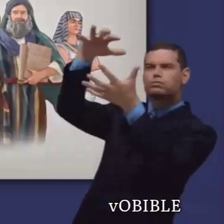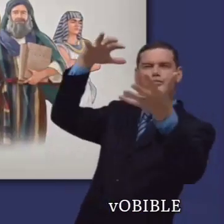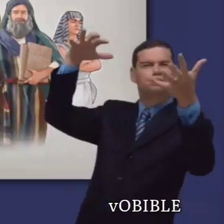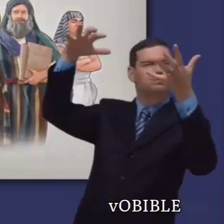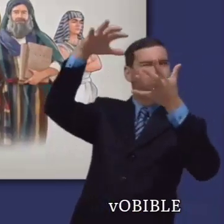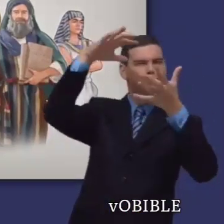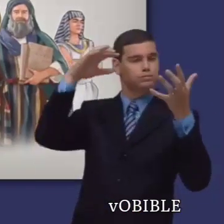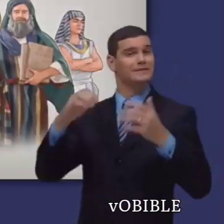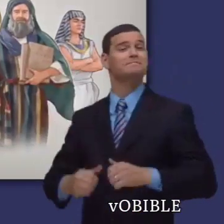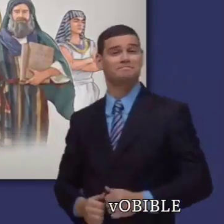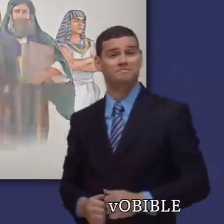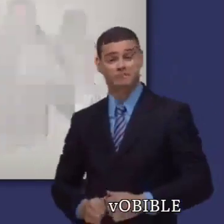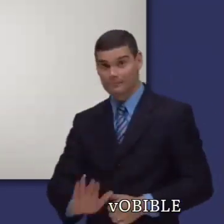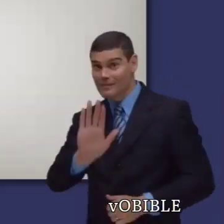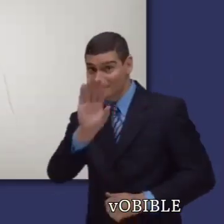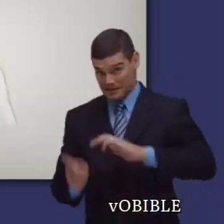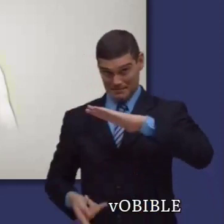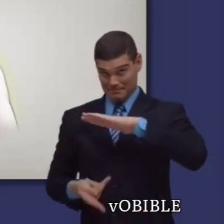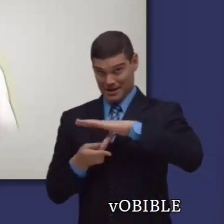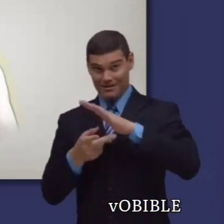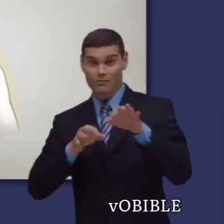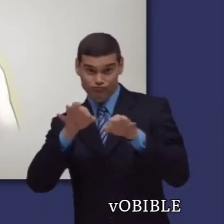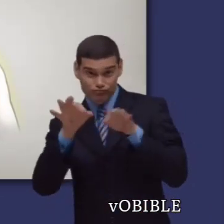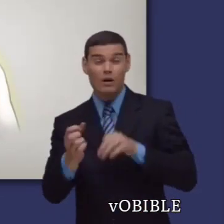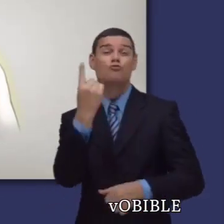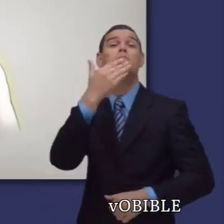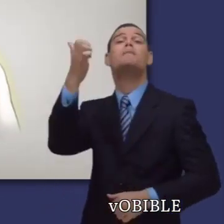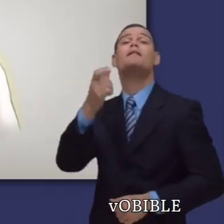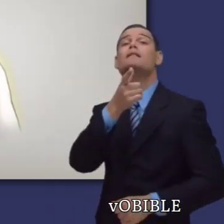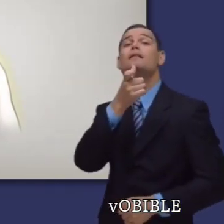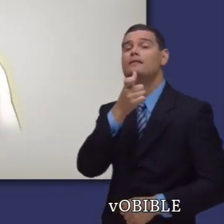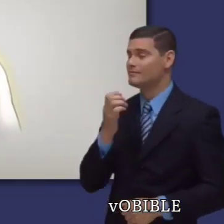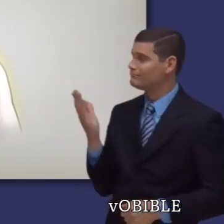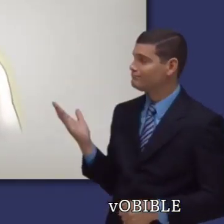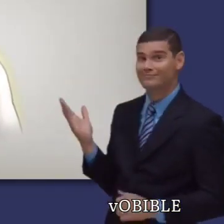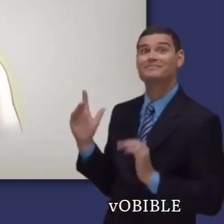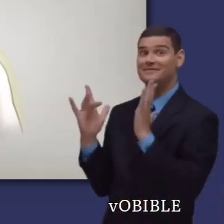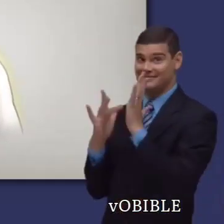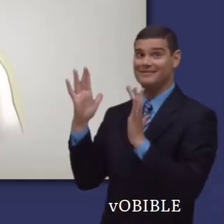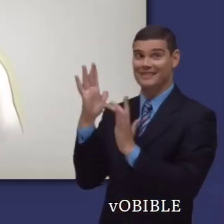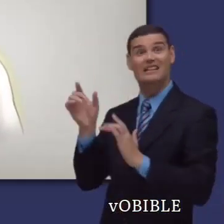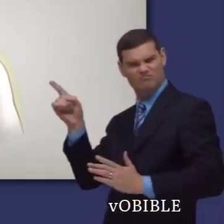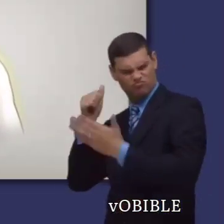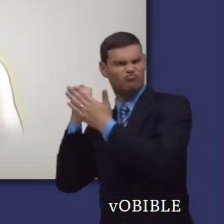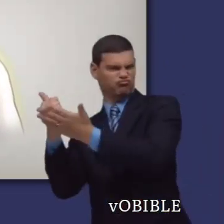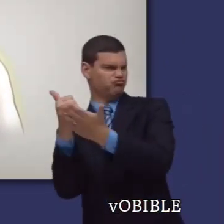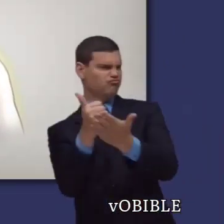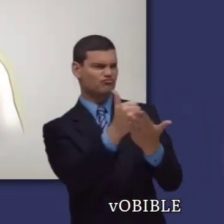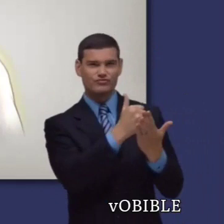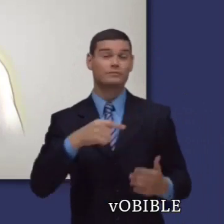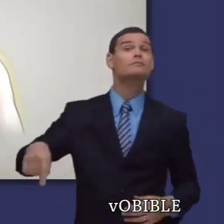dirige su atención al mayor testigo de todos, Jesucristo, que es el agente principal y perfeccionador de nuestra